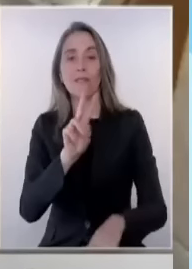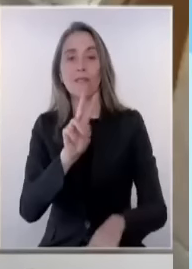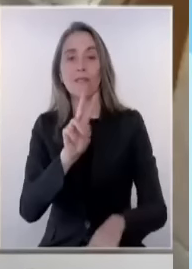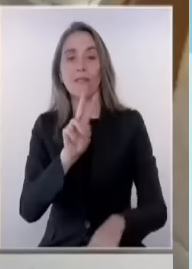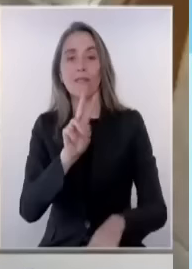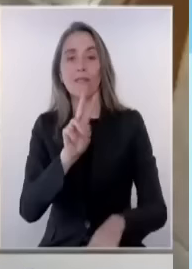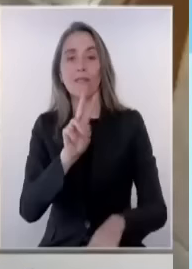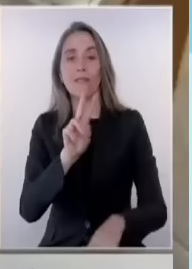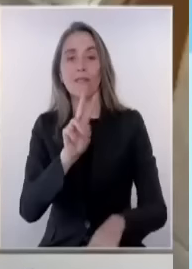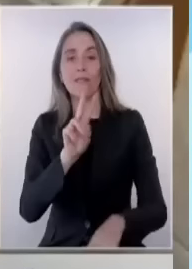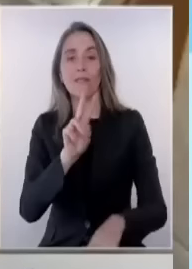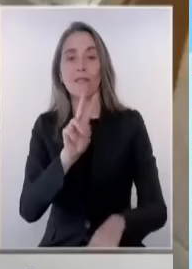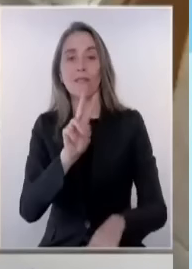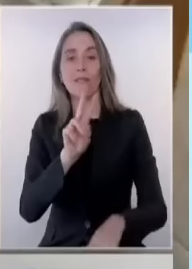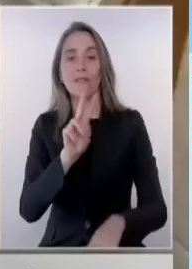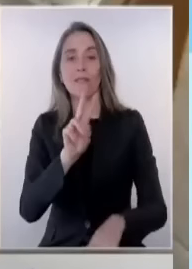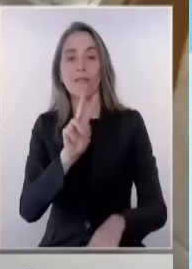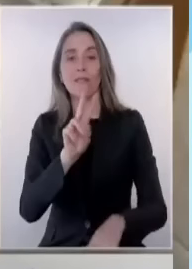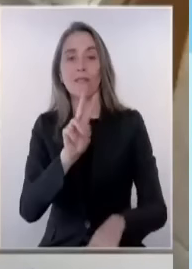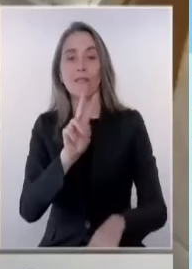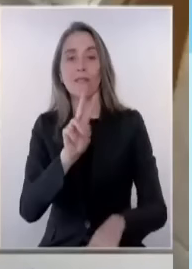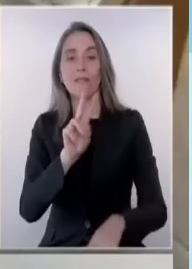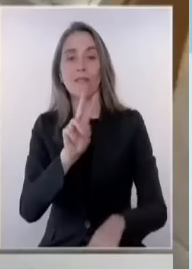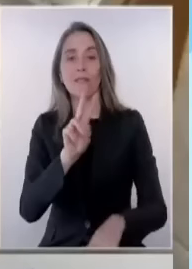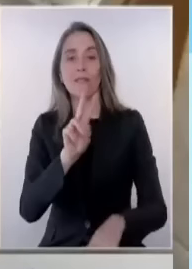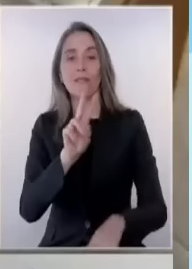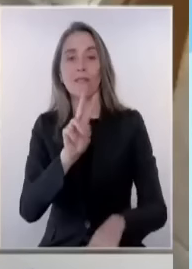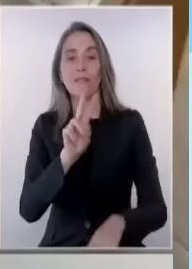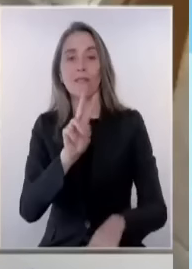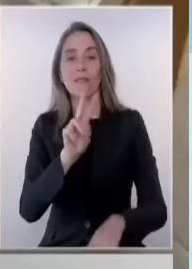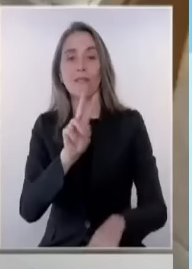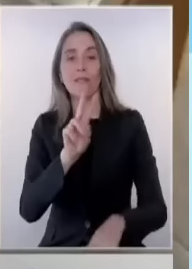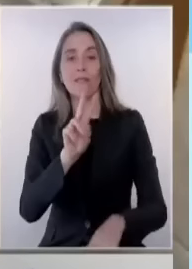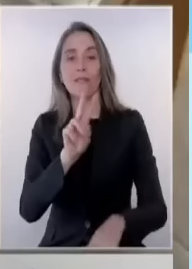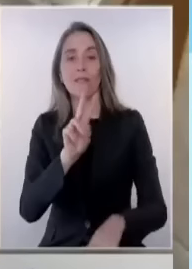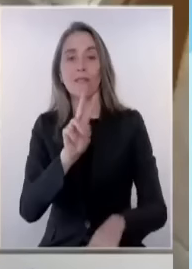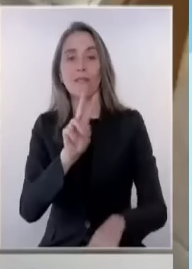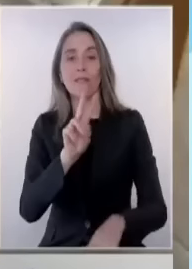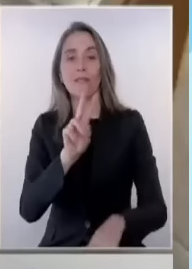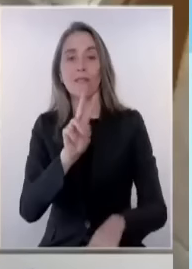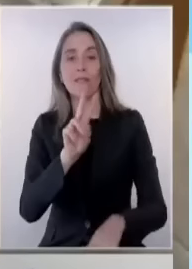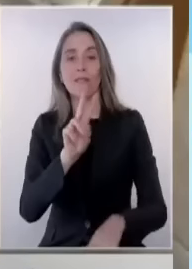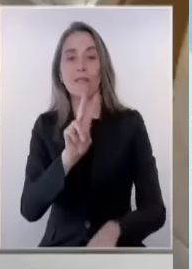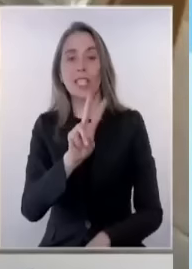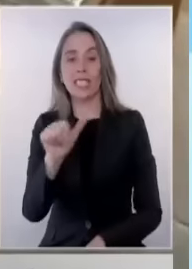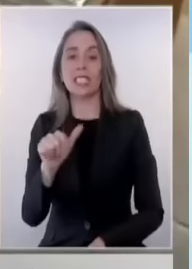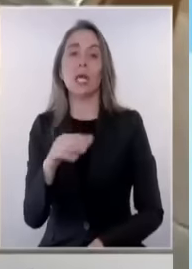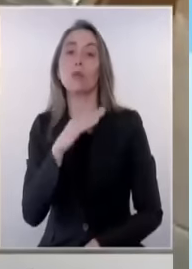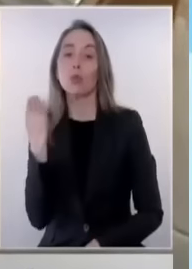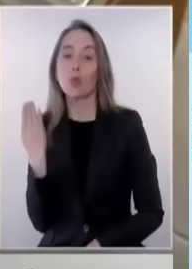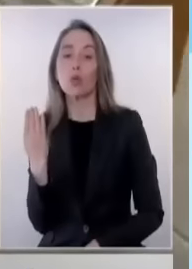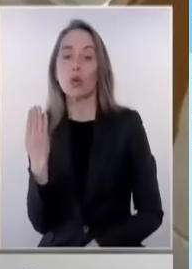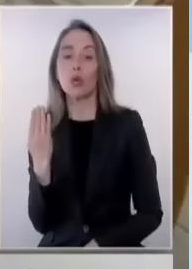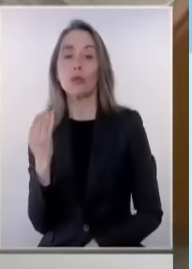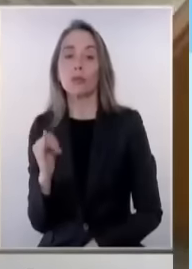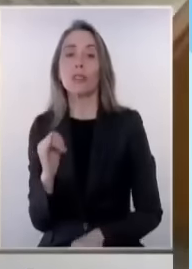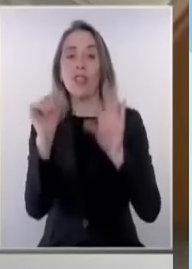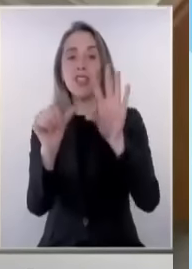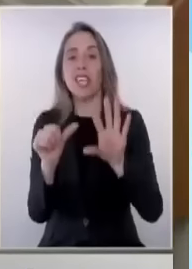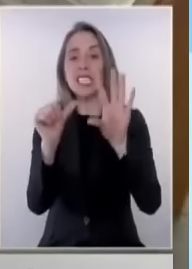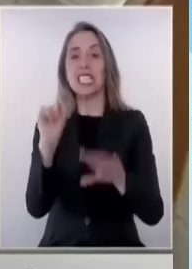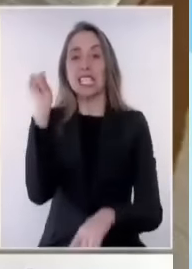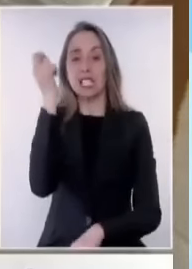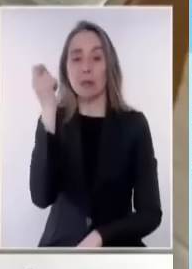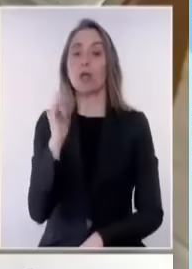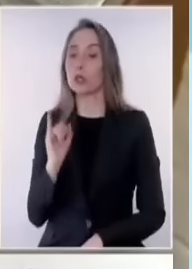es impresionante aún más la edad que tenían, 19 años, por Dios, 19 años. Qué valor, gente de esa